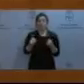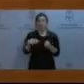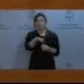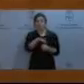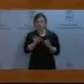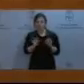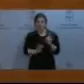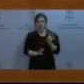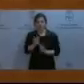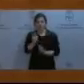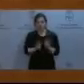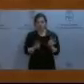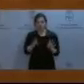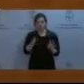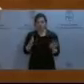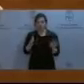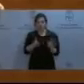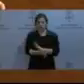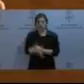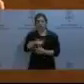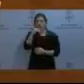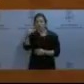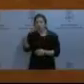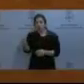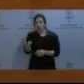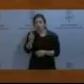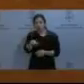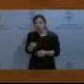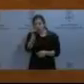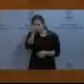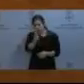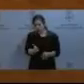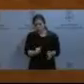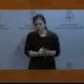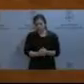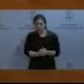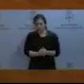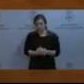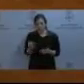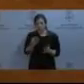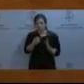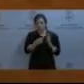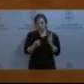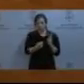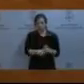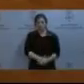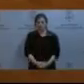comprometida por razones que se desconocen o no. Y es hora de corregirlas.